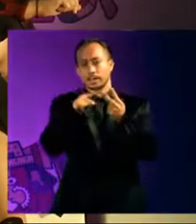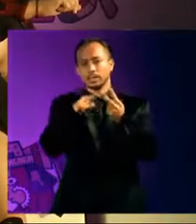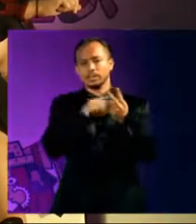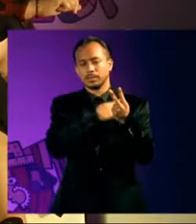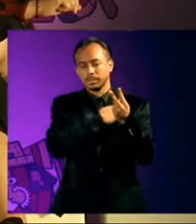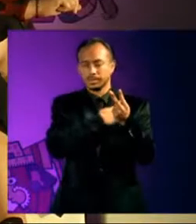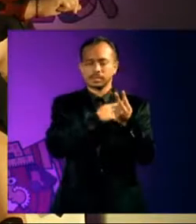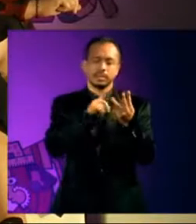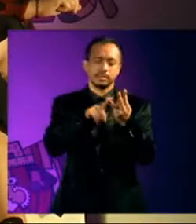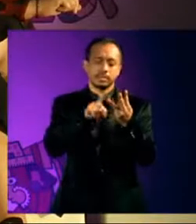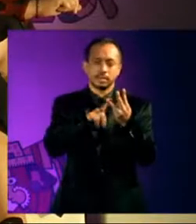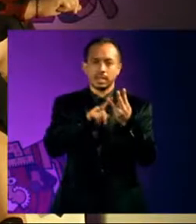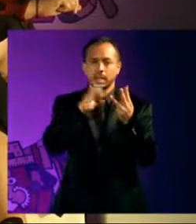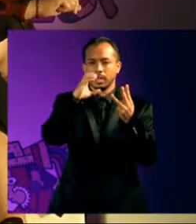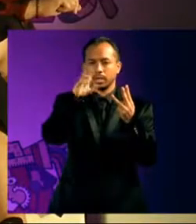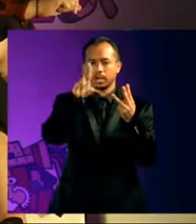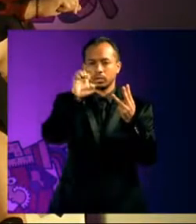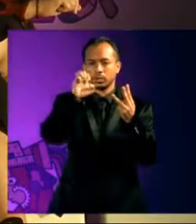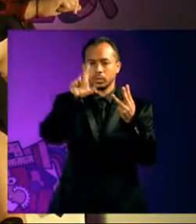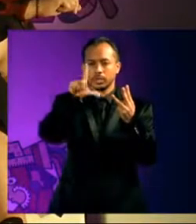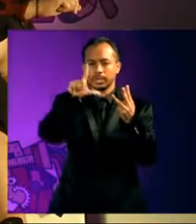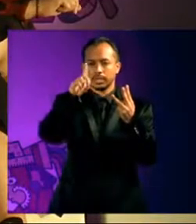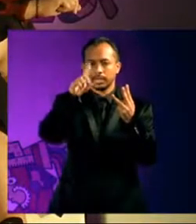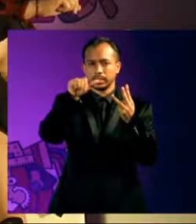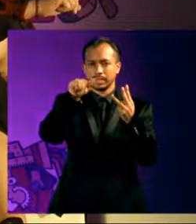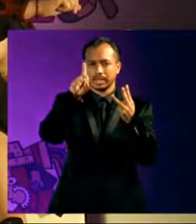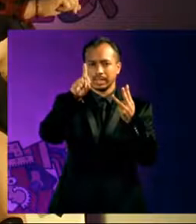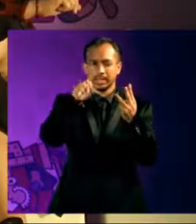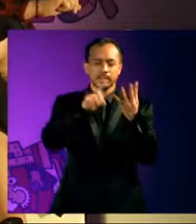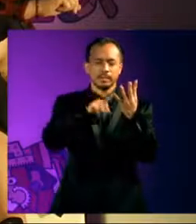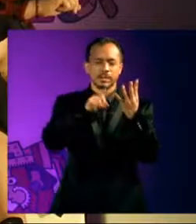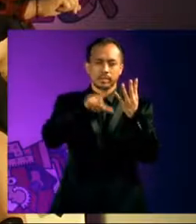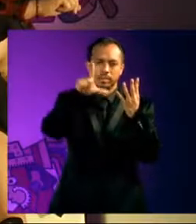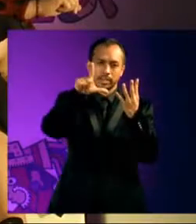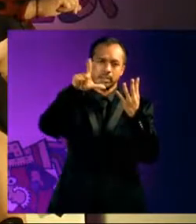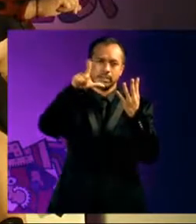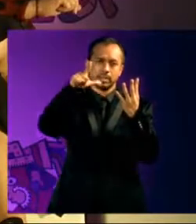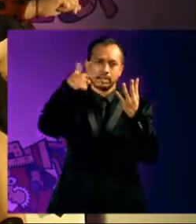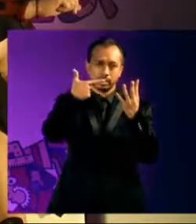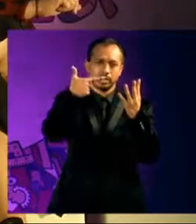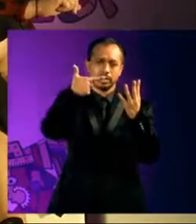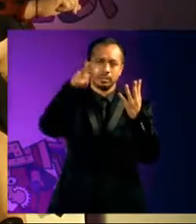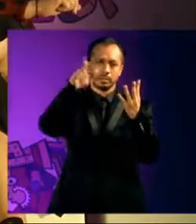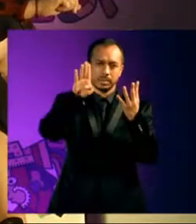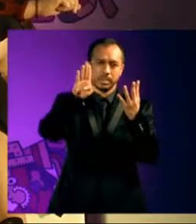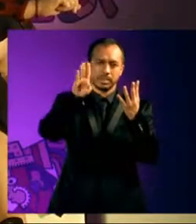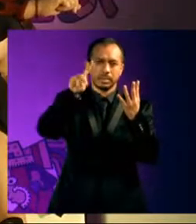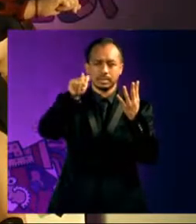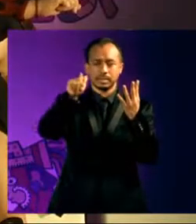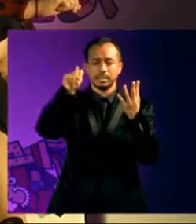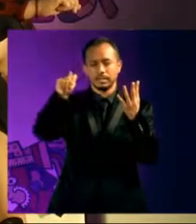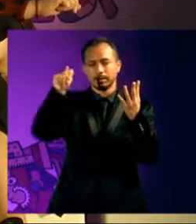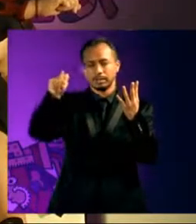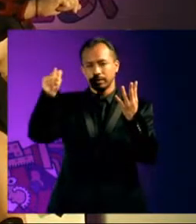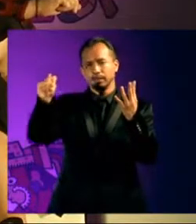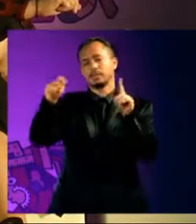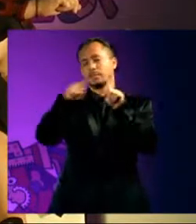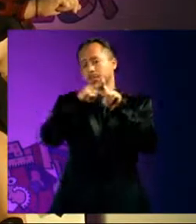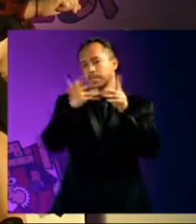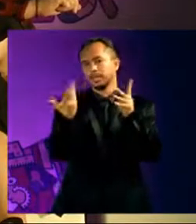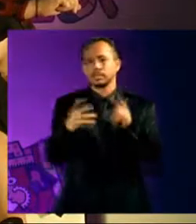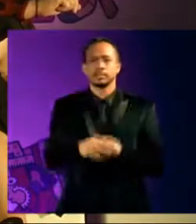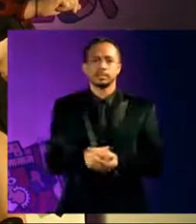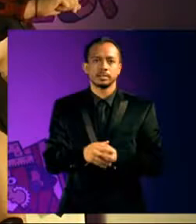lo queer no lo lo trans etcétera como eso ha invadido digamos la propia cultura no